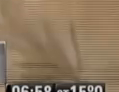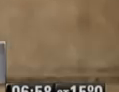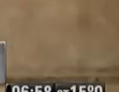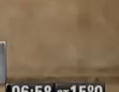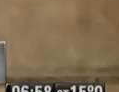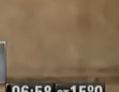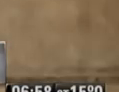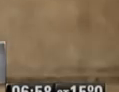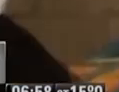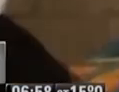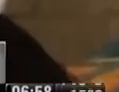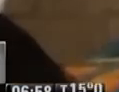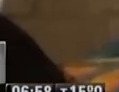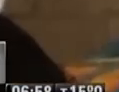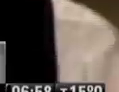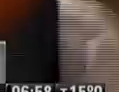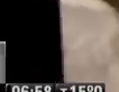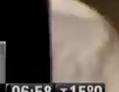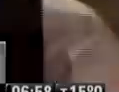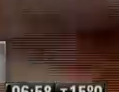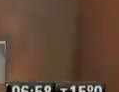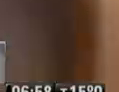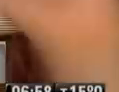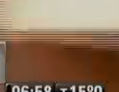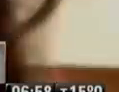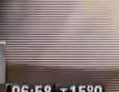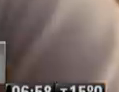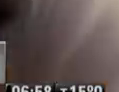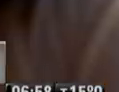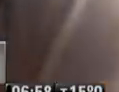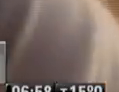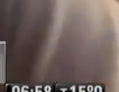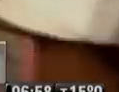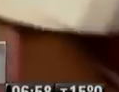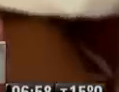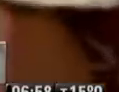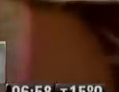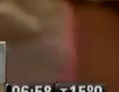de flor de aterrante, un contour sin maleante.